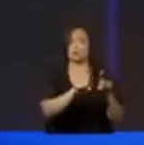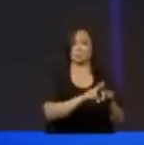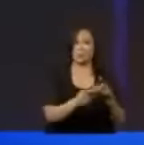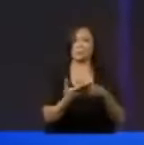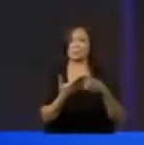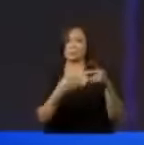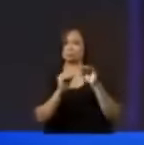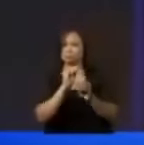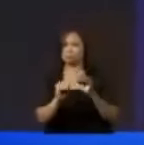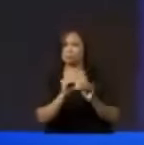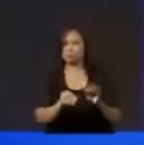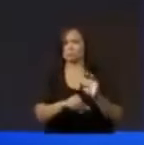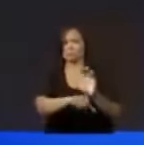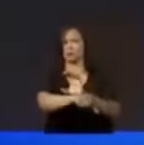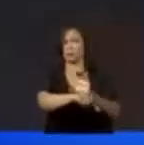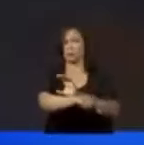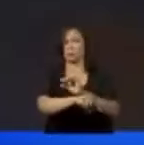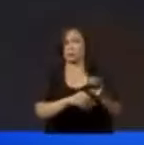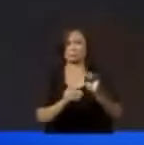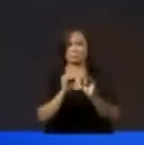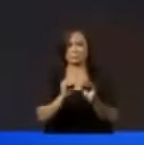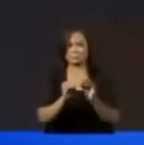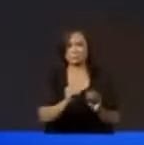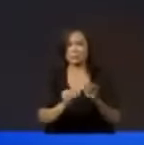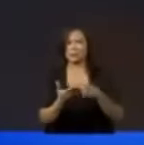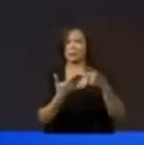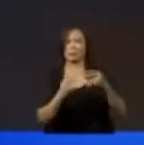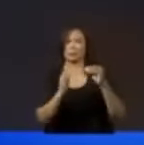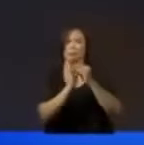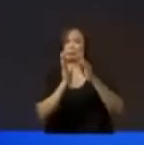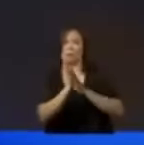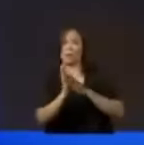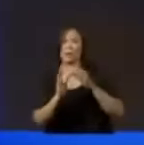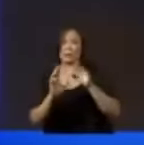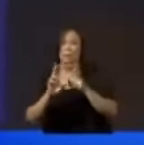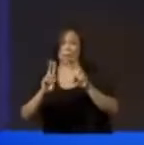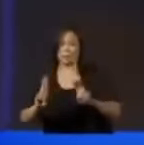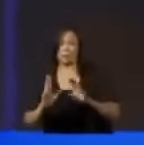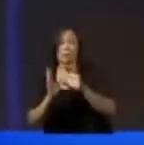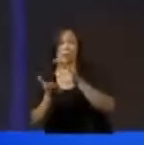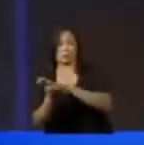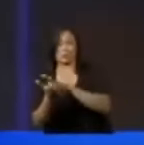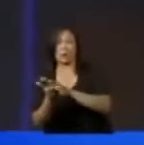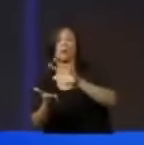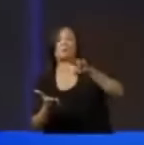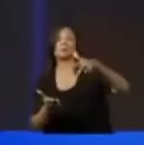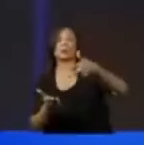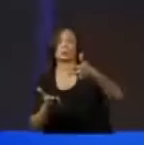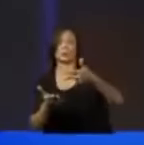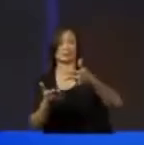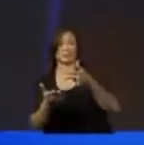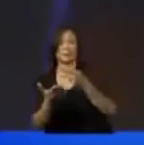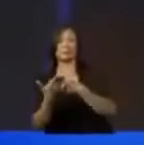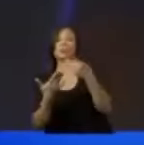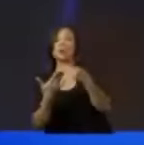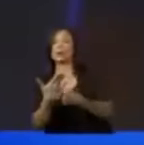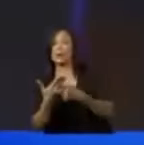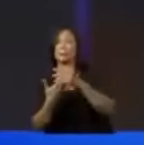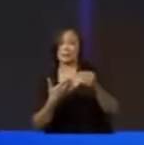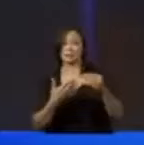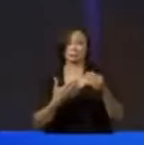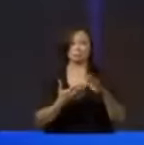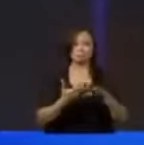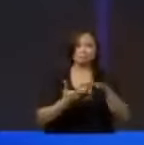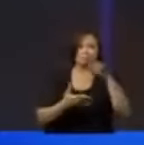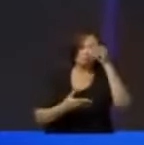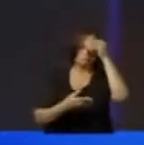la programación computacional, incluirla en el currículum de las escuelas como un tercer idioma. Eso prepararía a la